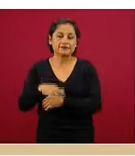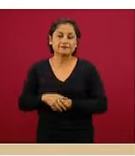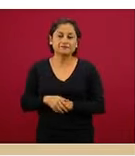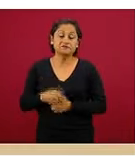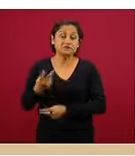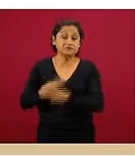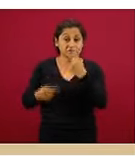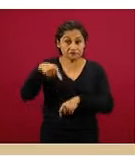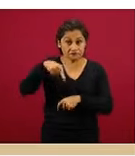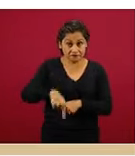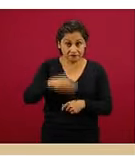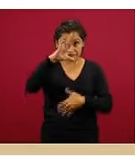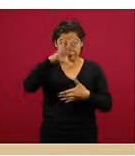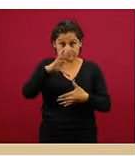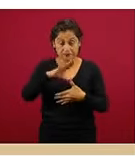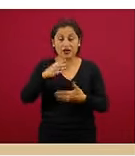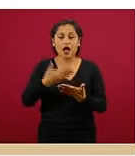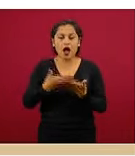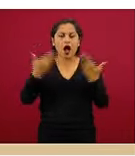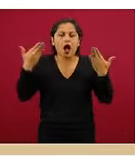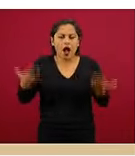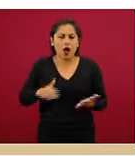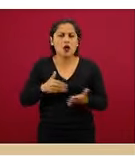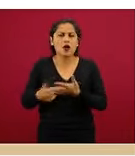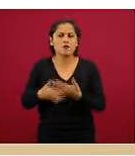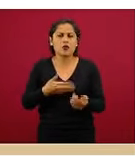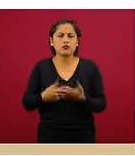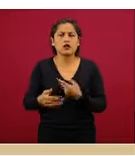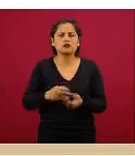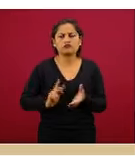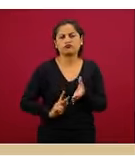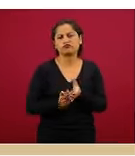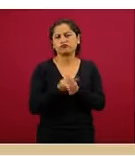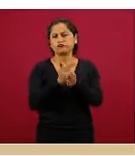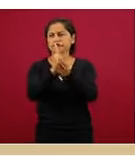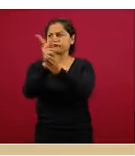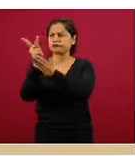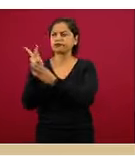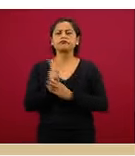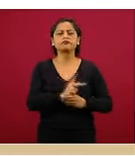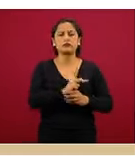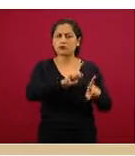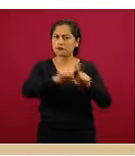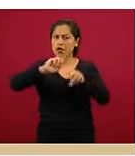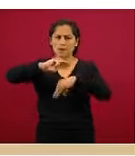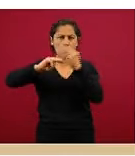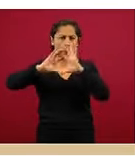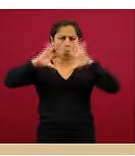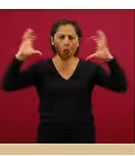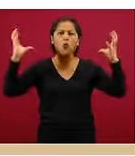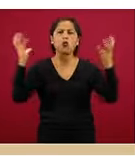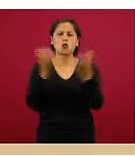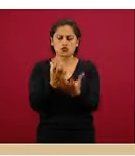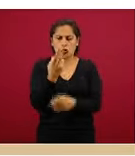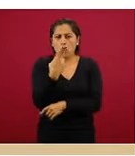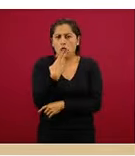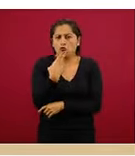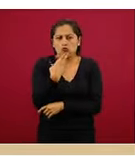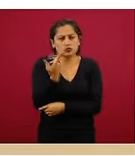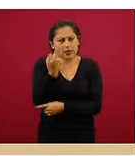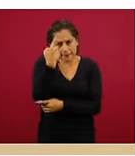crece y se consume de forma cosmopolita en todo el planeta, en los 5 continentes, bajo 2 rubros